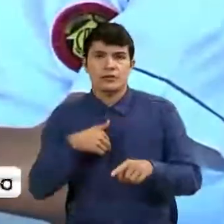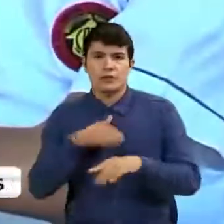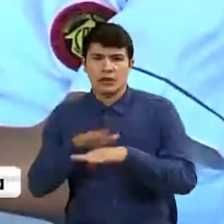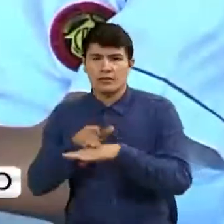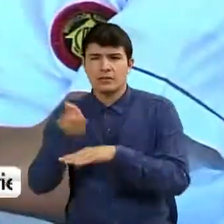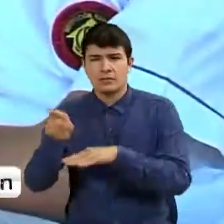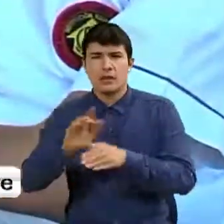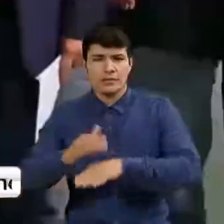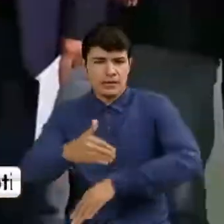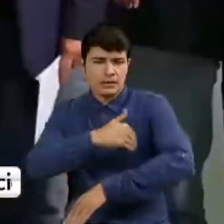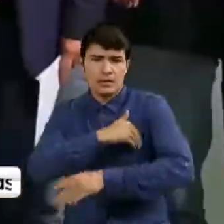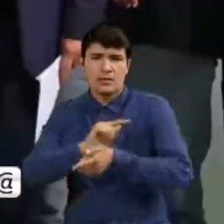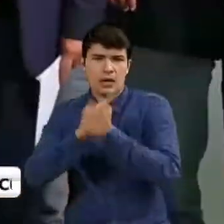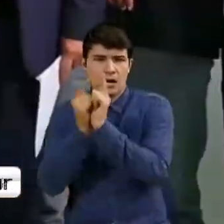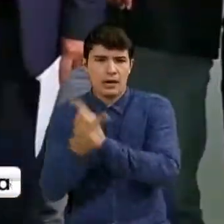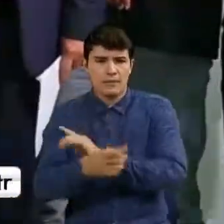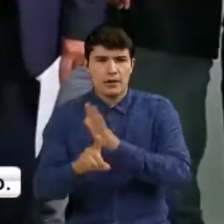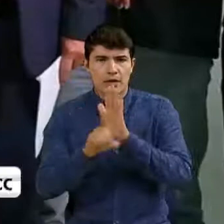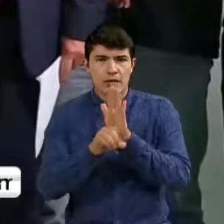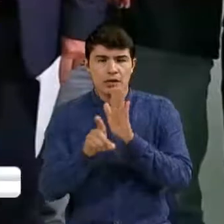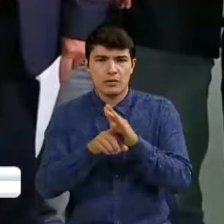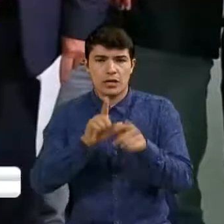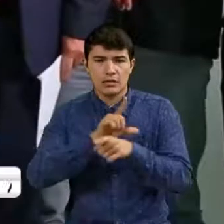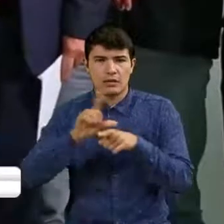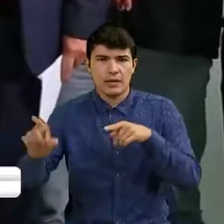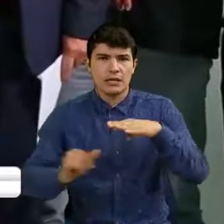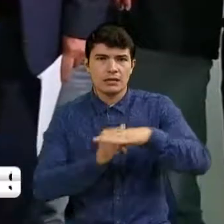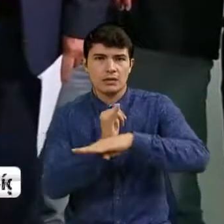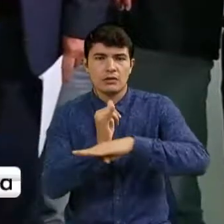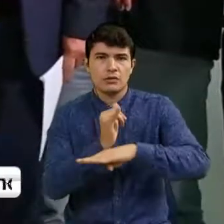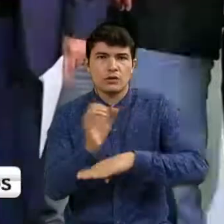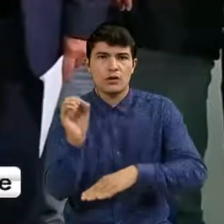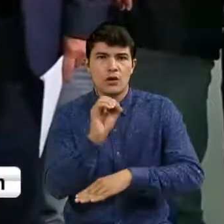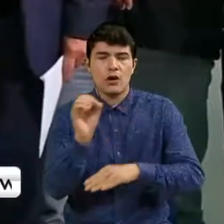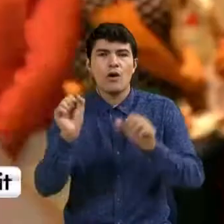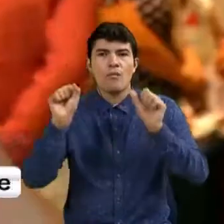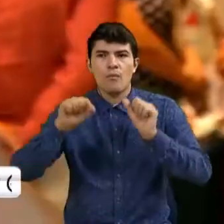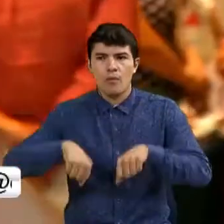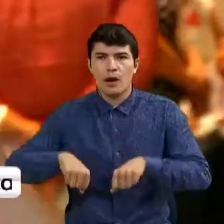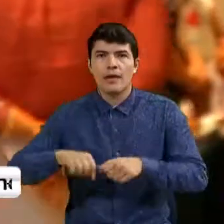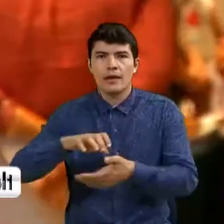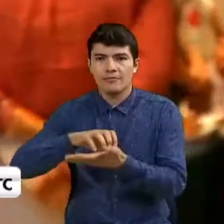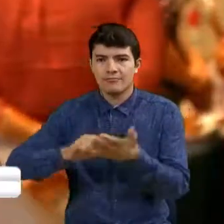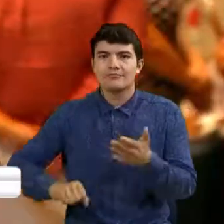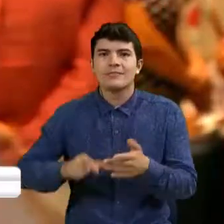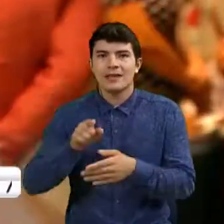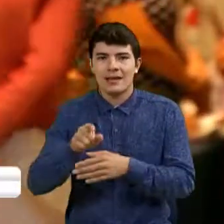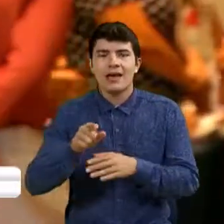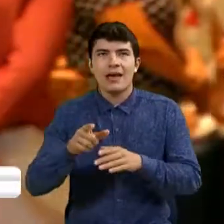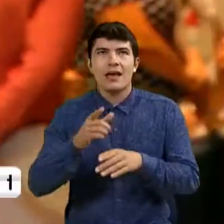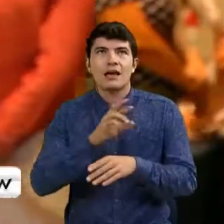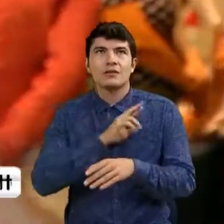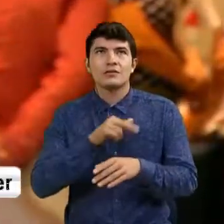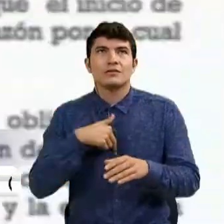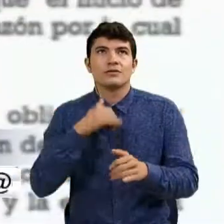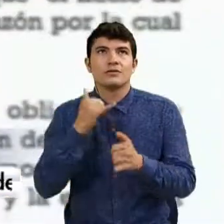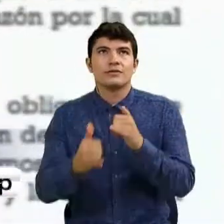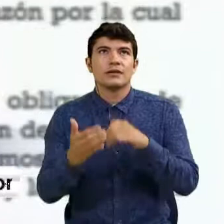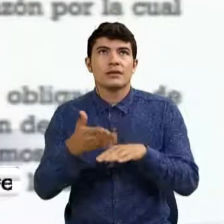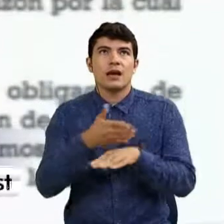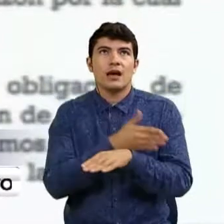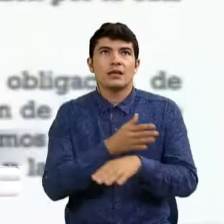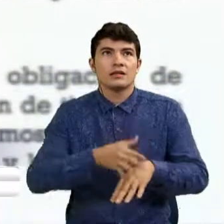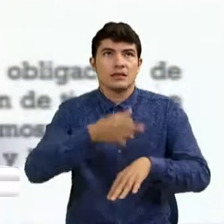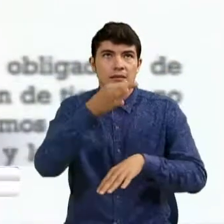modifique el decreto de la semana institucional del mes de octubre que nos va a permitir contar con esa semana y terminaremos más pronto